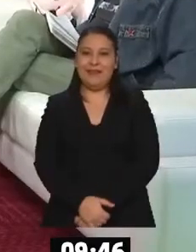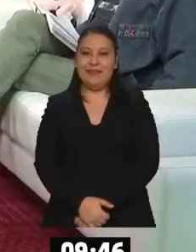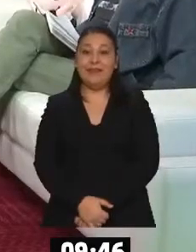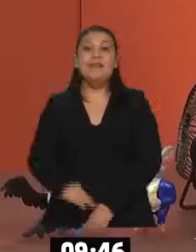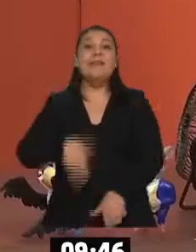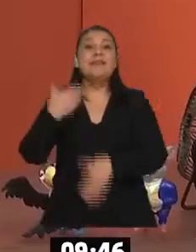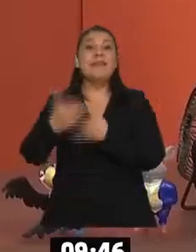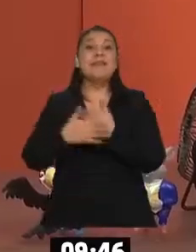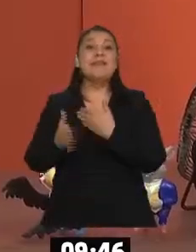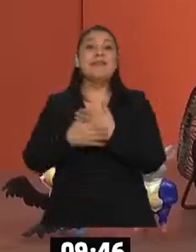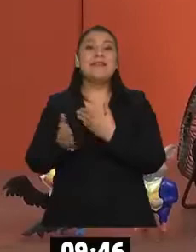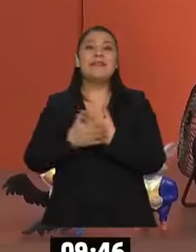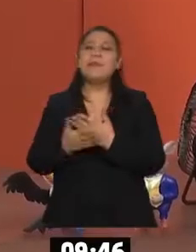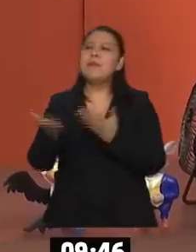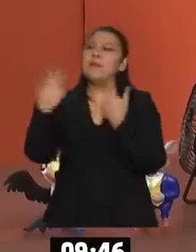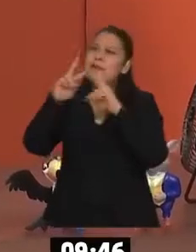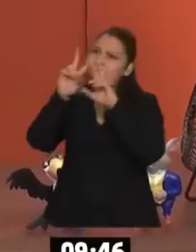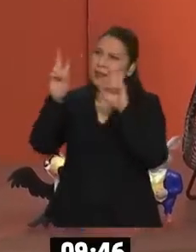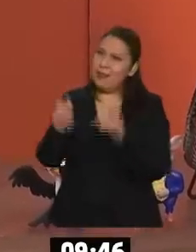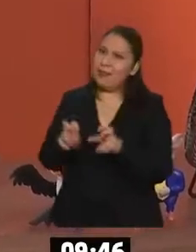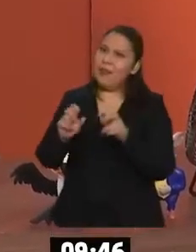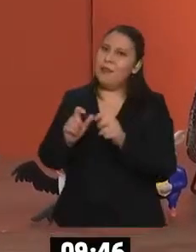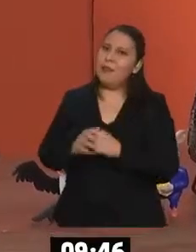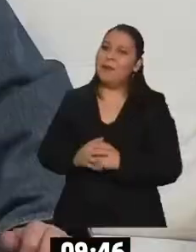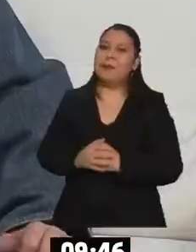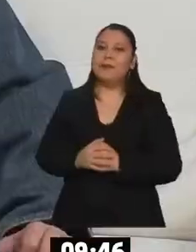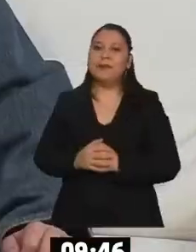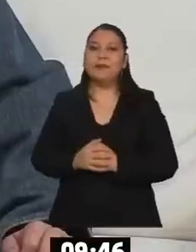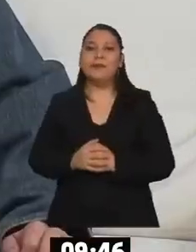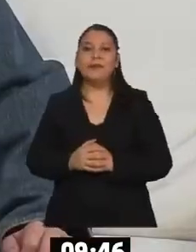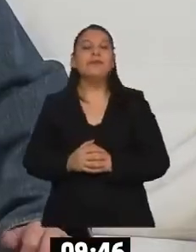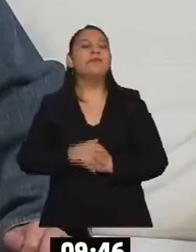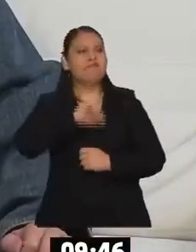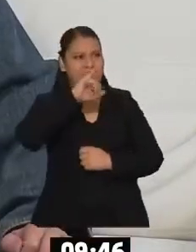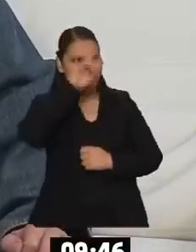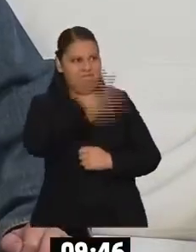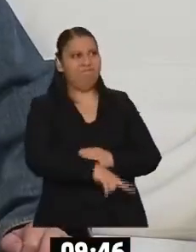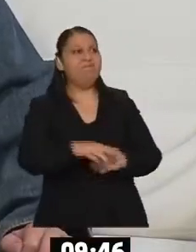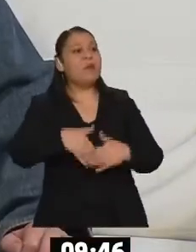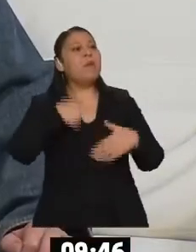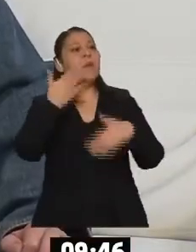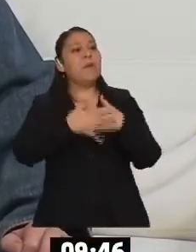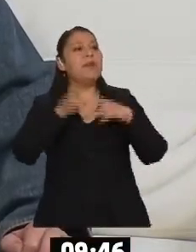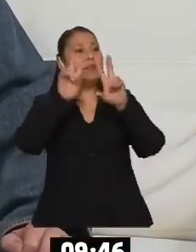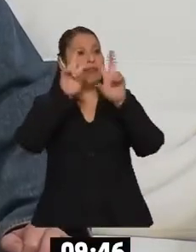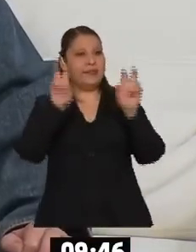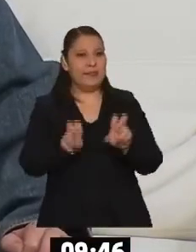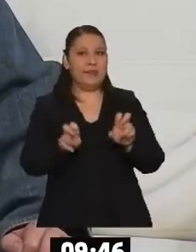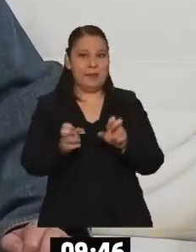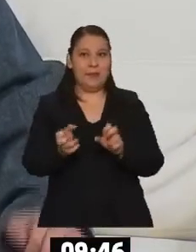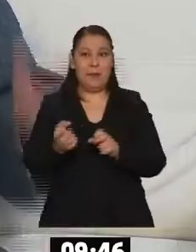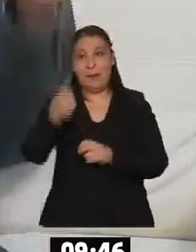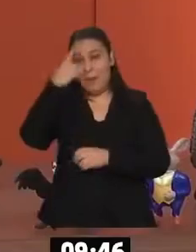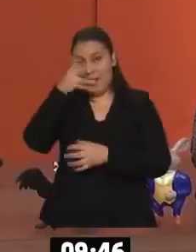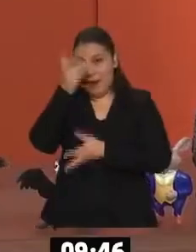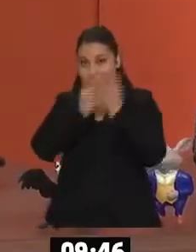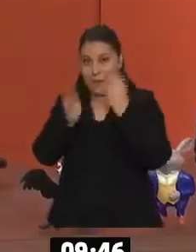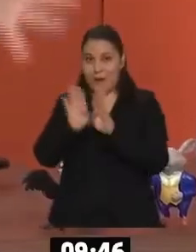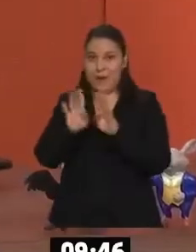alguien que nos enseñe mirada de apostamos a traer y dónde podemos aclarar en casa a captar agua cabeza gracias a chicos